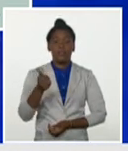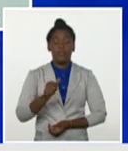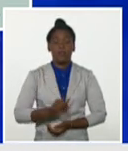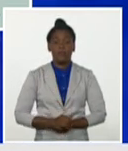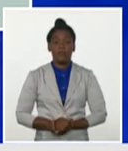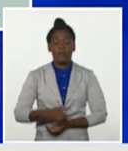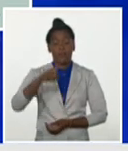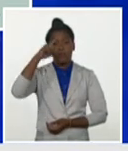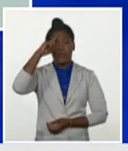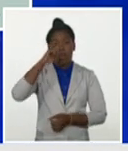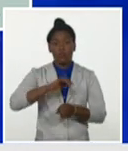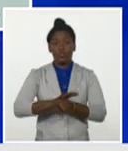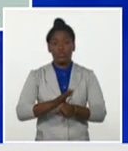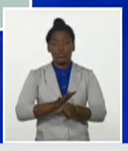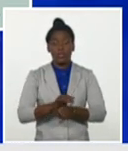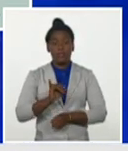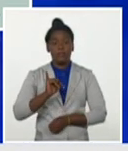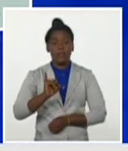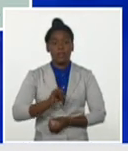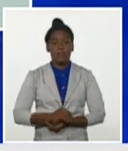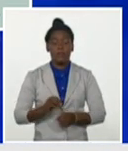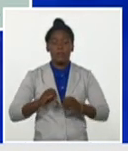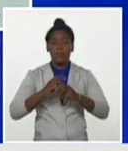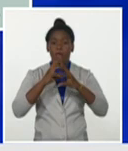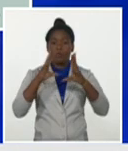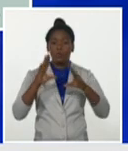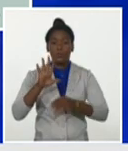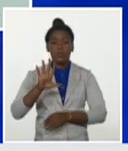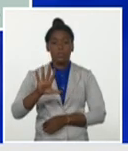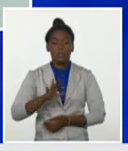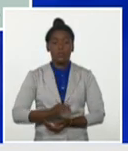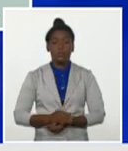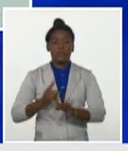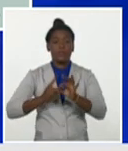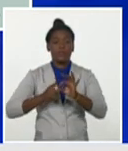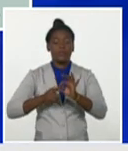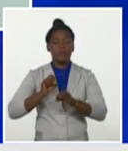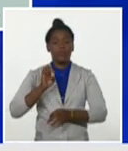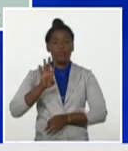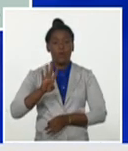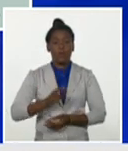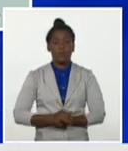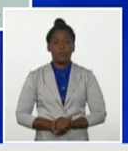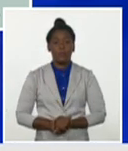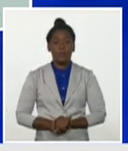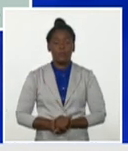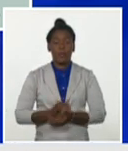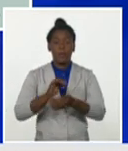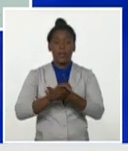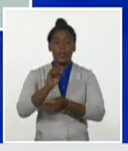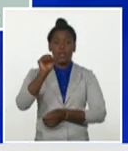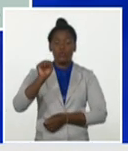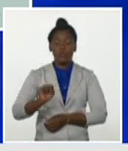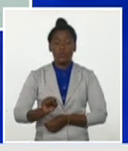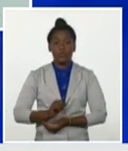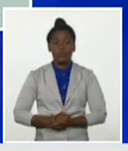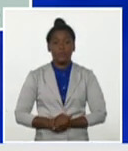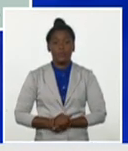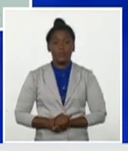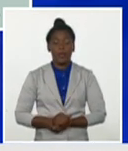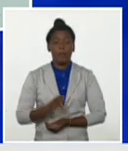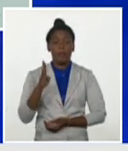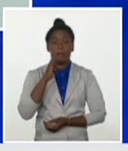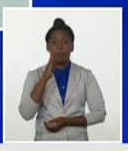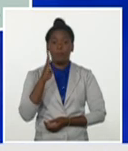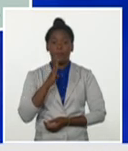6, Madruga 5, Quibicán 4, Melena del Sur, Batabanó y Santa Cruz del